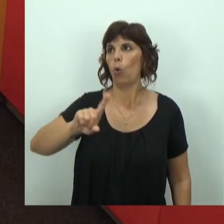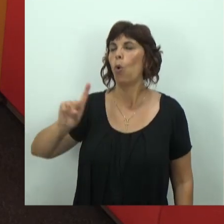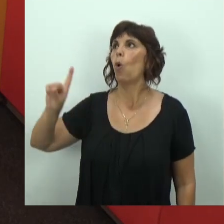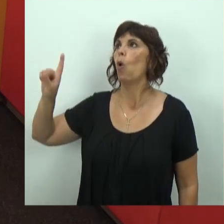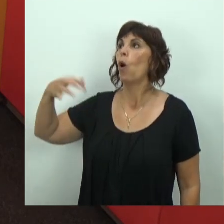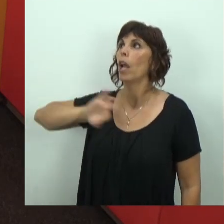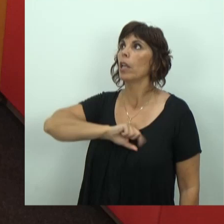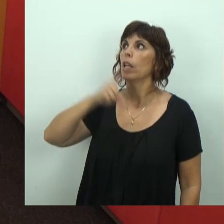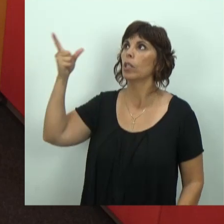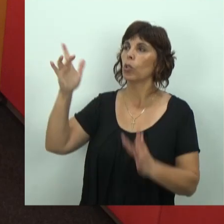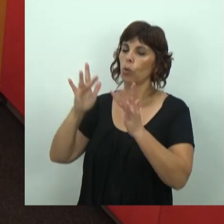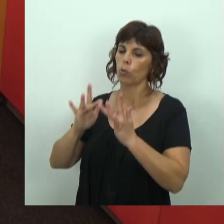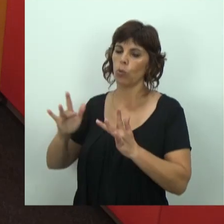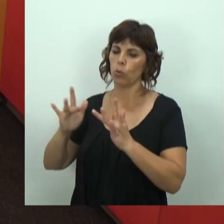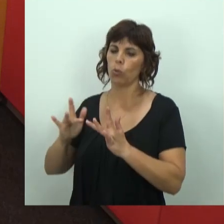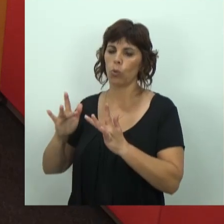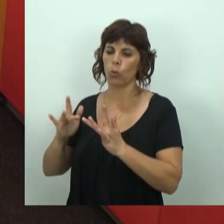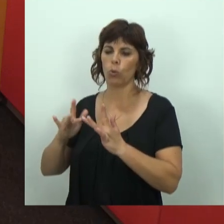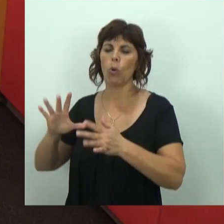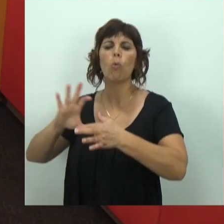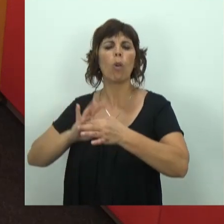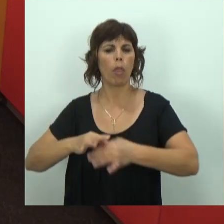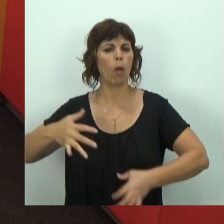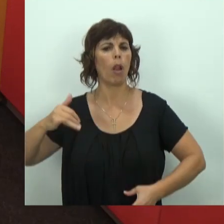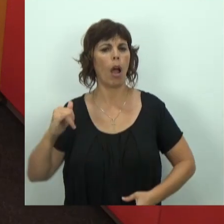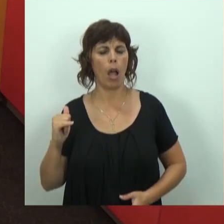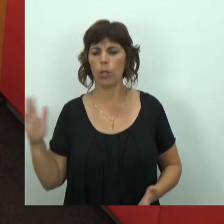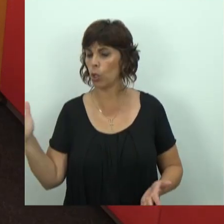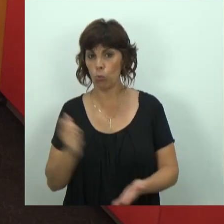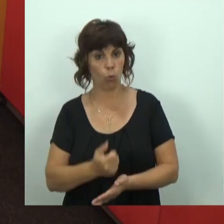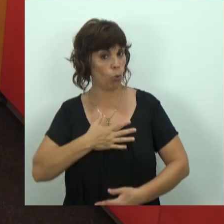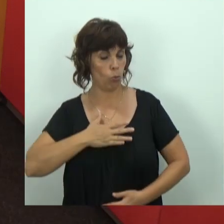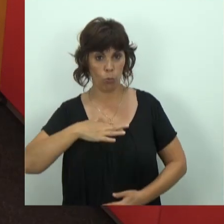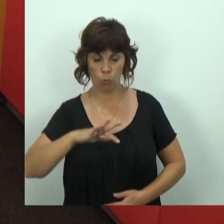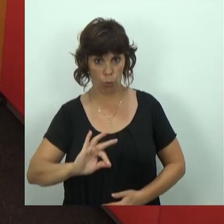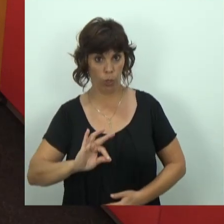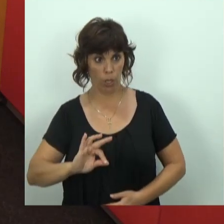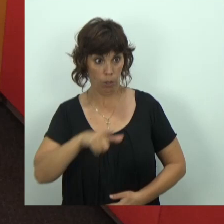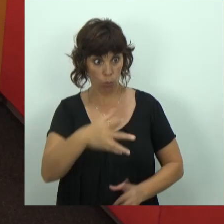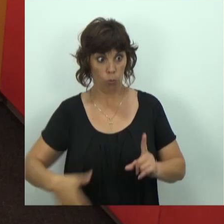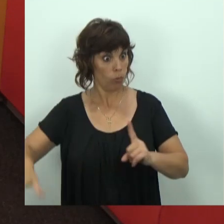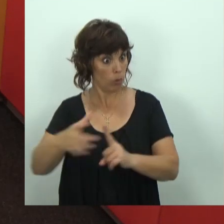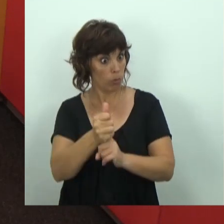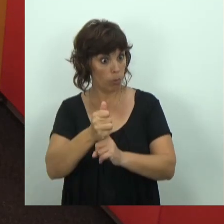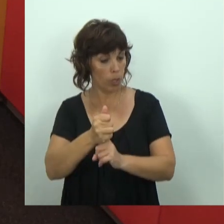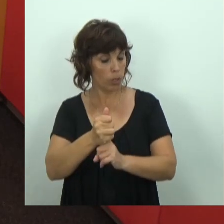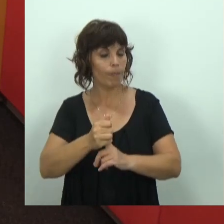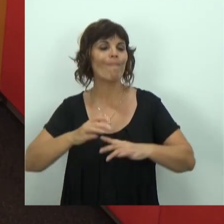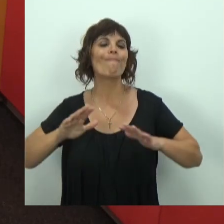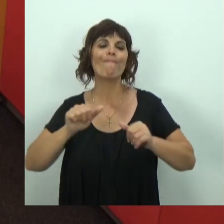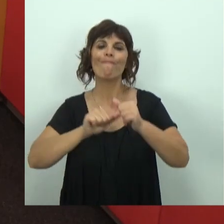en la oración con el Señor, te prometo que tu vida va a cambiar.